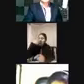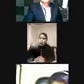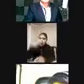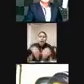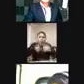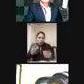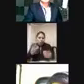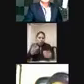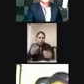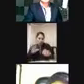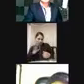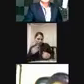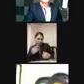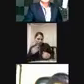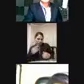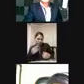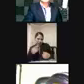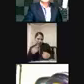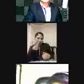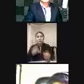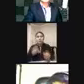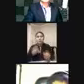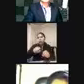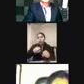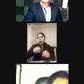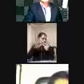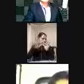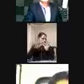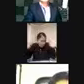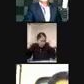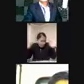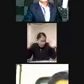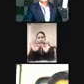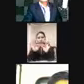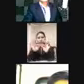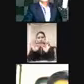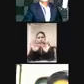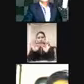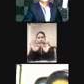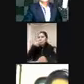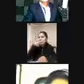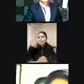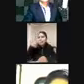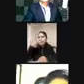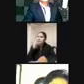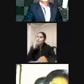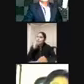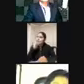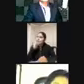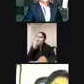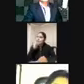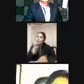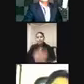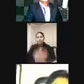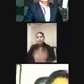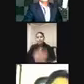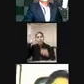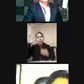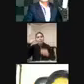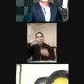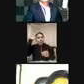el cepillado, ¿no? La higiene, los hábitos de higiene que tienen que inculcar los padres en casa. En cuanto al tema del babeo,